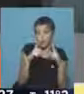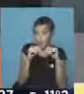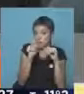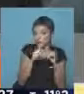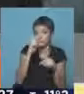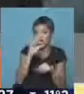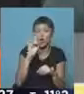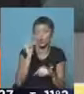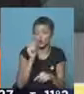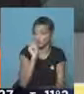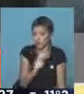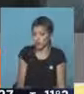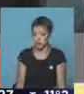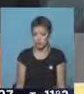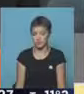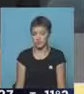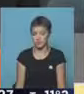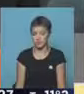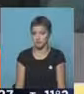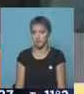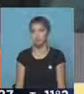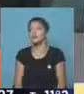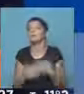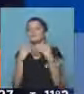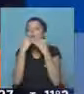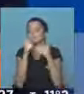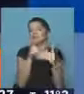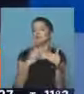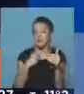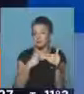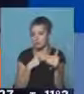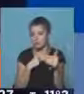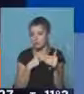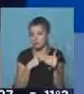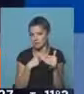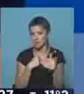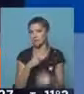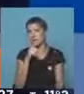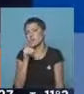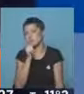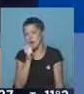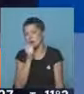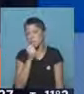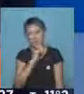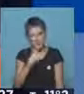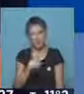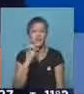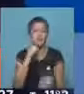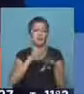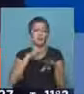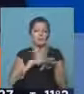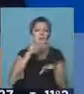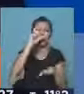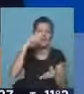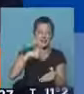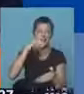del virus este. Así que no sé si lo hizo voluntariamente. No tiene para nada el aspecto de algo que haya hecho la NSA, porque la NSA no quiere